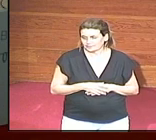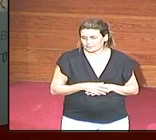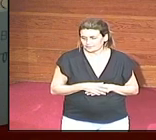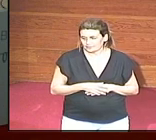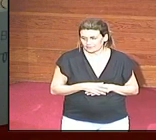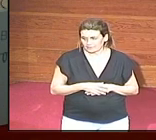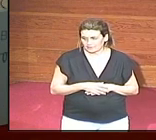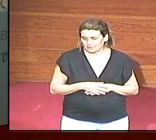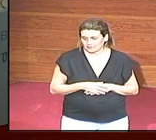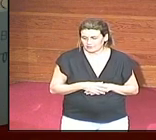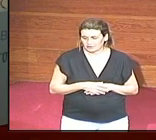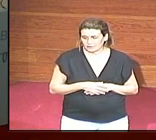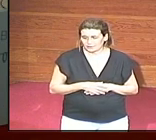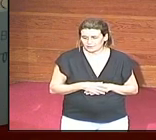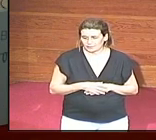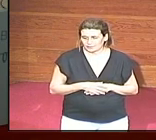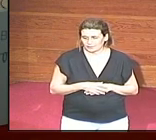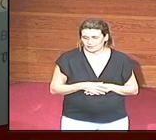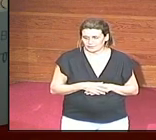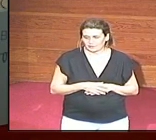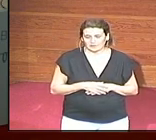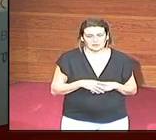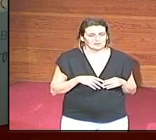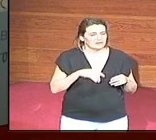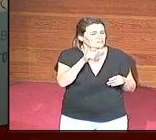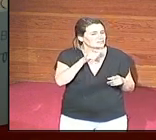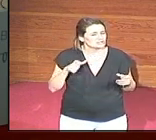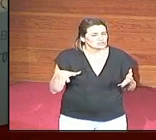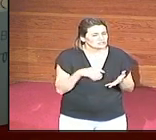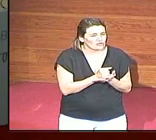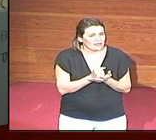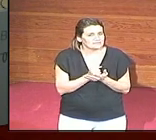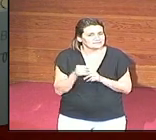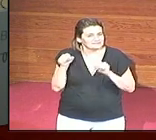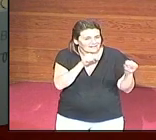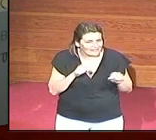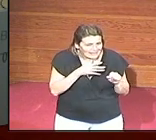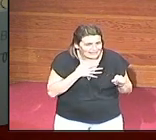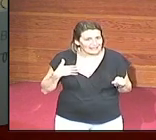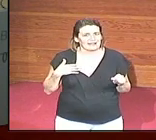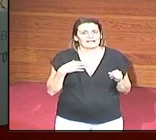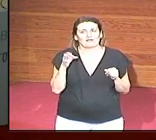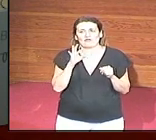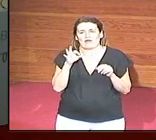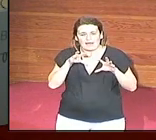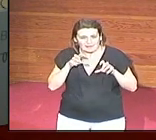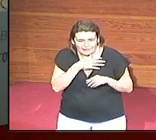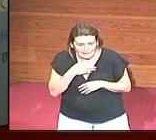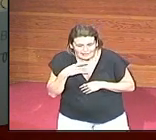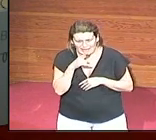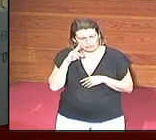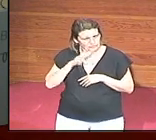no es algo que quede, o sea, todo el mundo se quiere mojar y si hay que ir al frente se va y si hay que saber manejar un fusil se va. Hemos visto